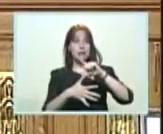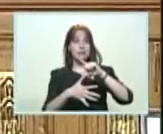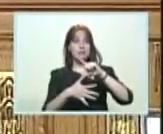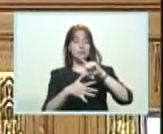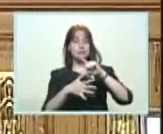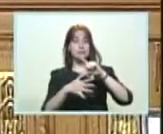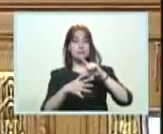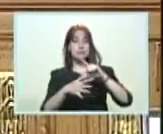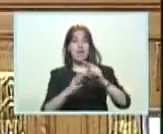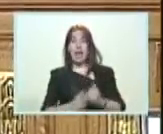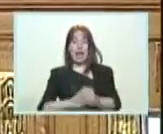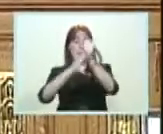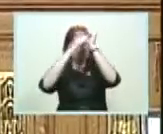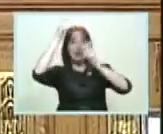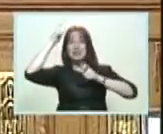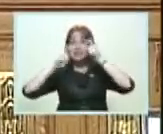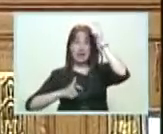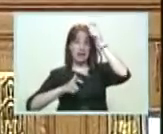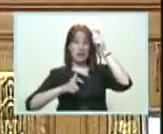Nuestro gran líder, Hugo Chávez,